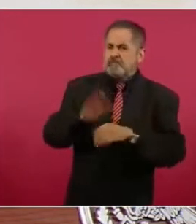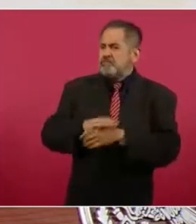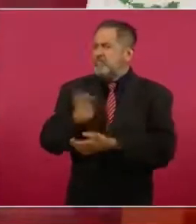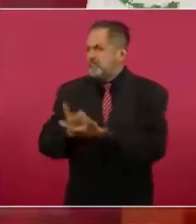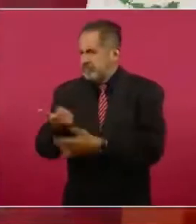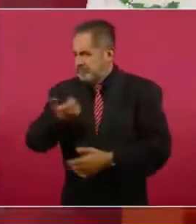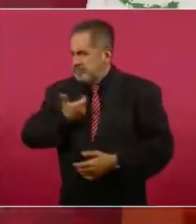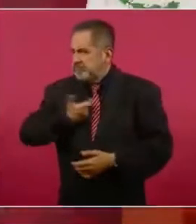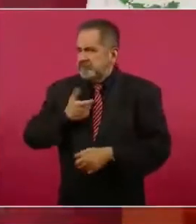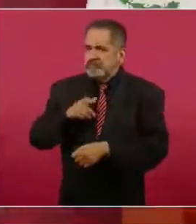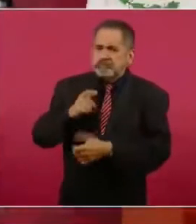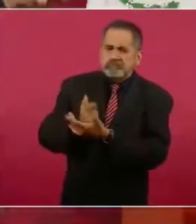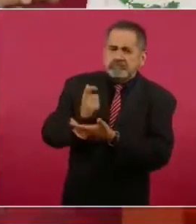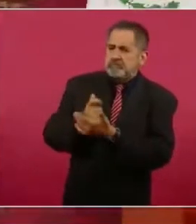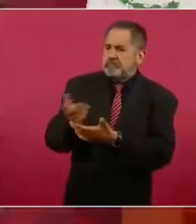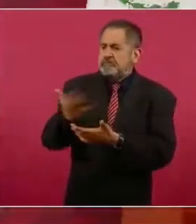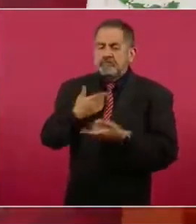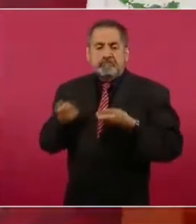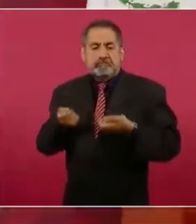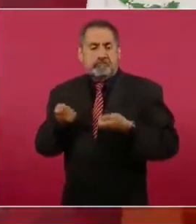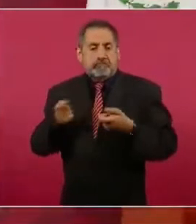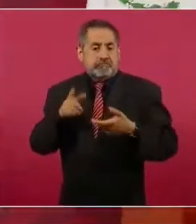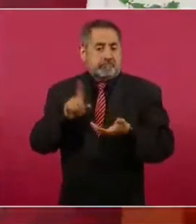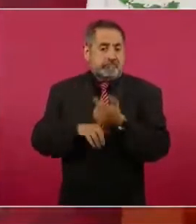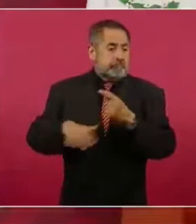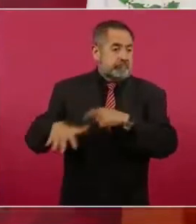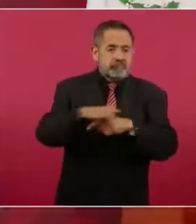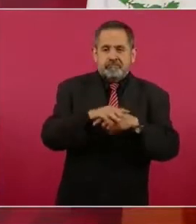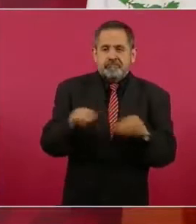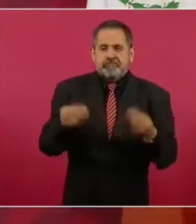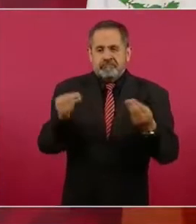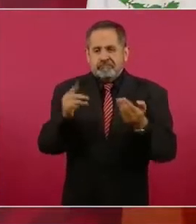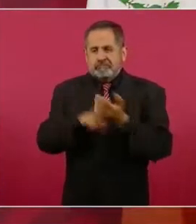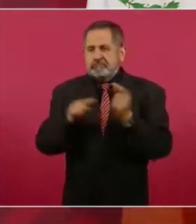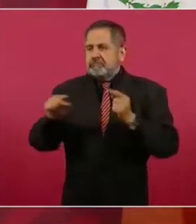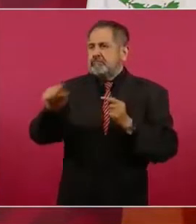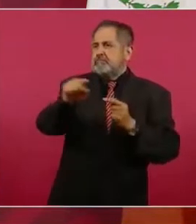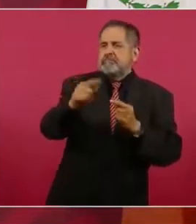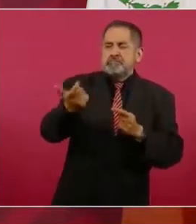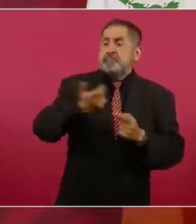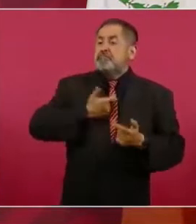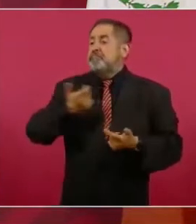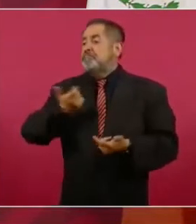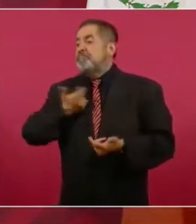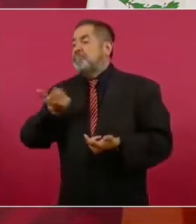extorsión, a dominar en mercados,